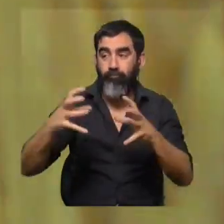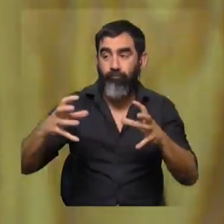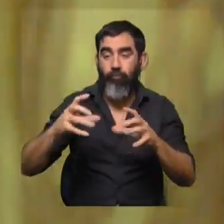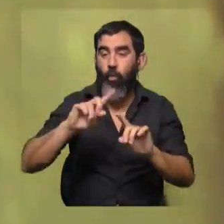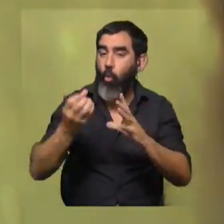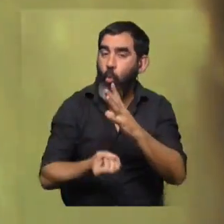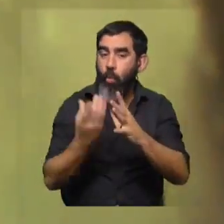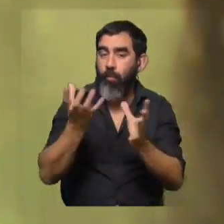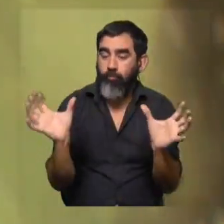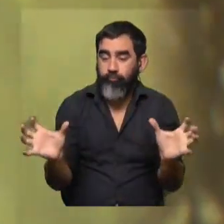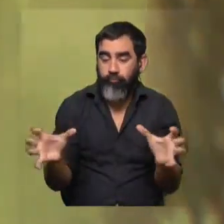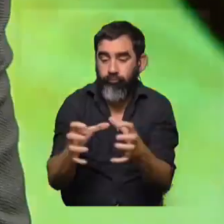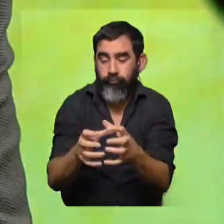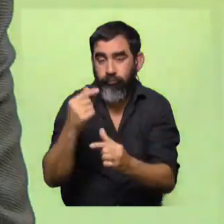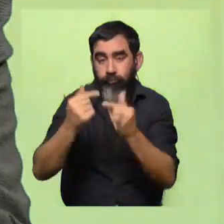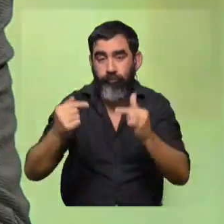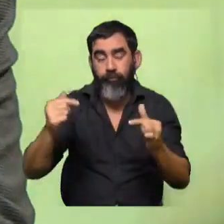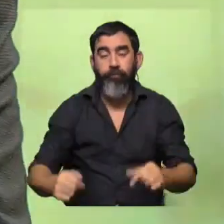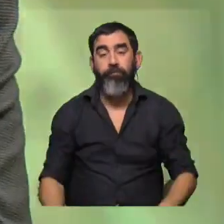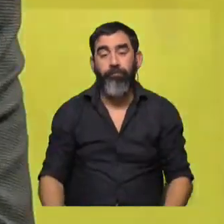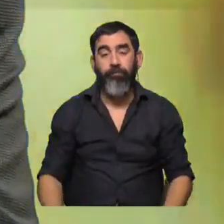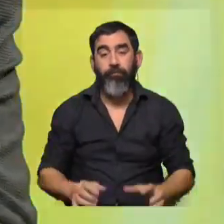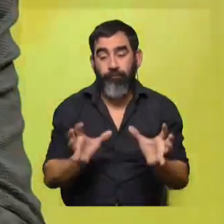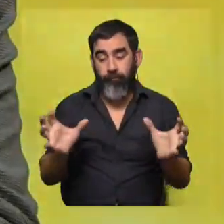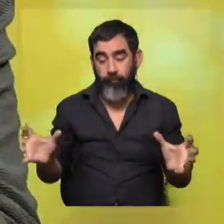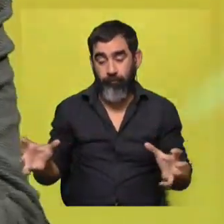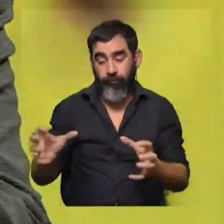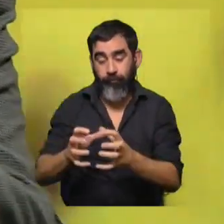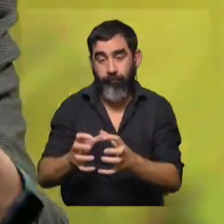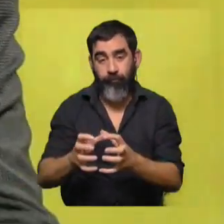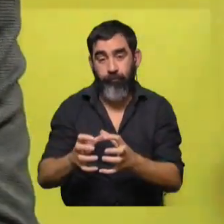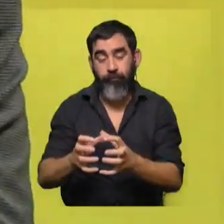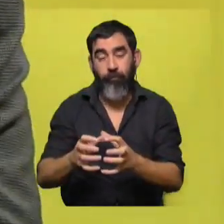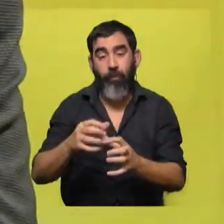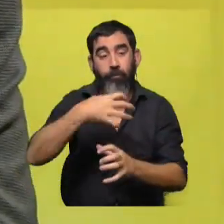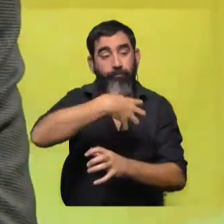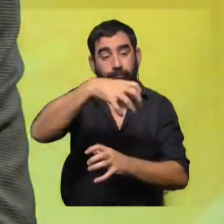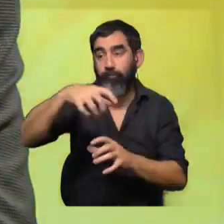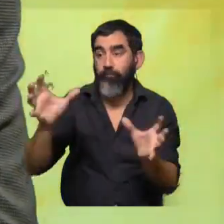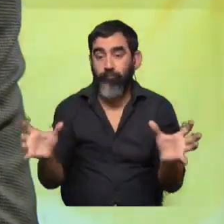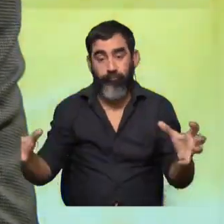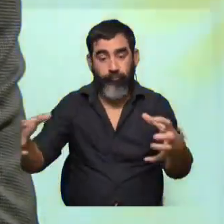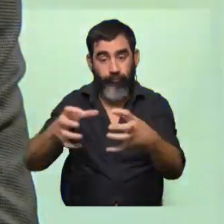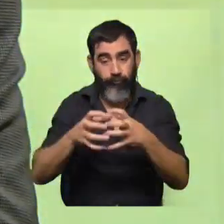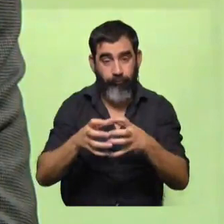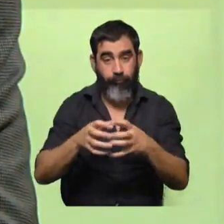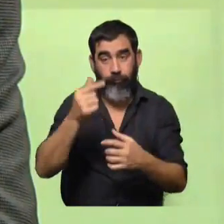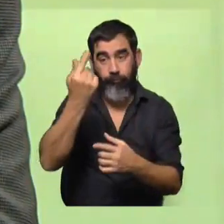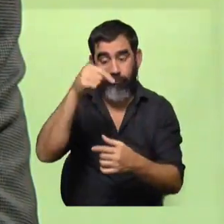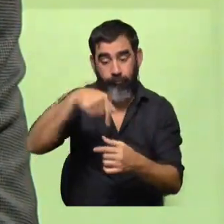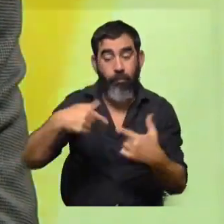pero concentraron de todo. Yo creo que concentramos de todas las oficinas que estaban desperdigadas y